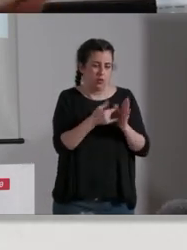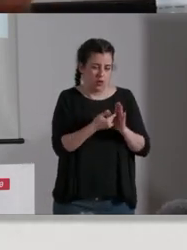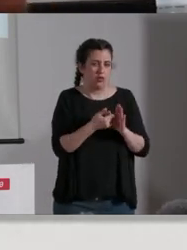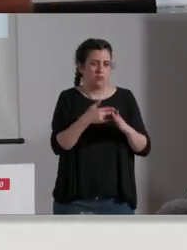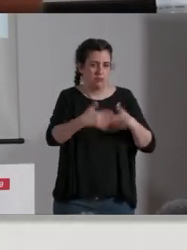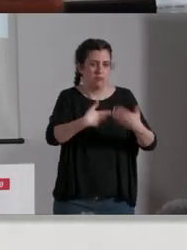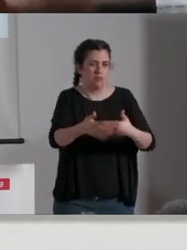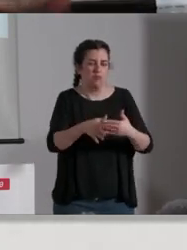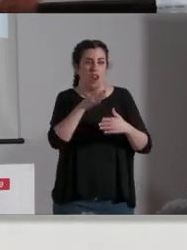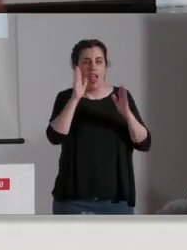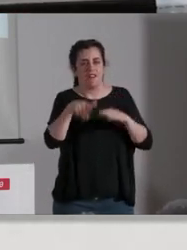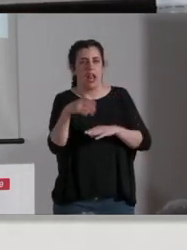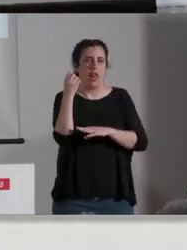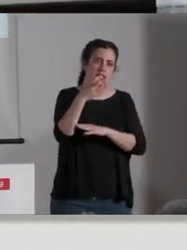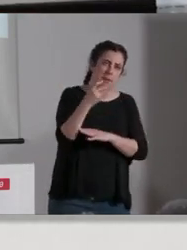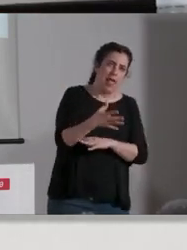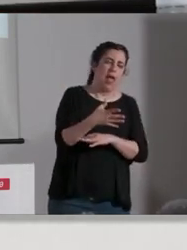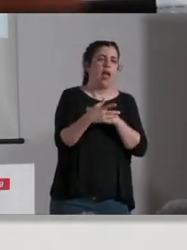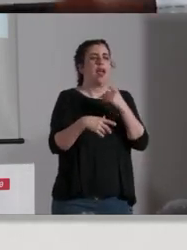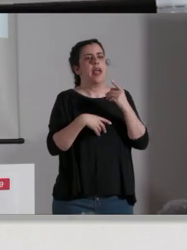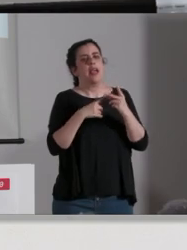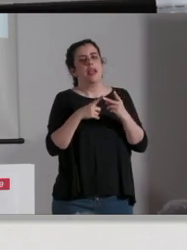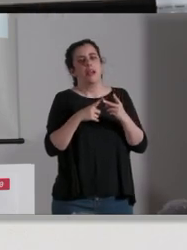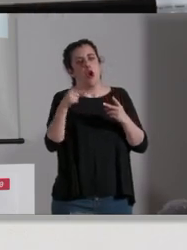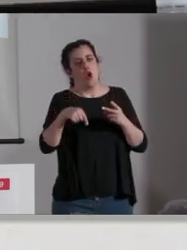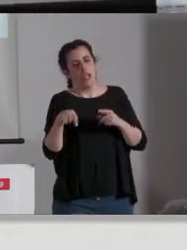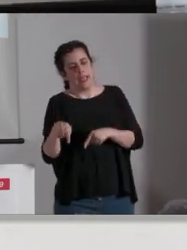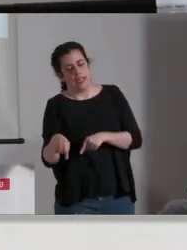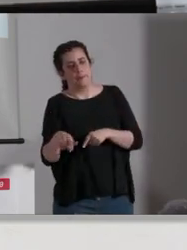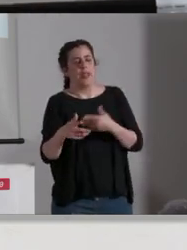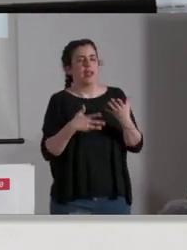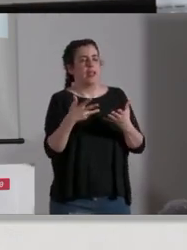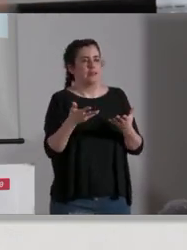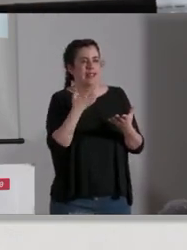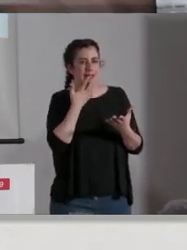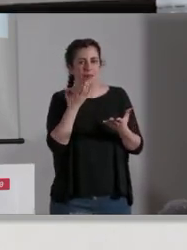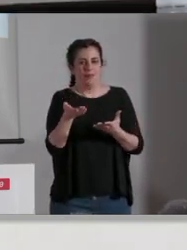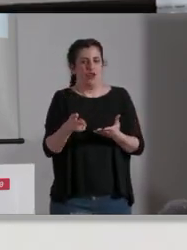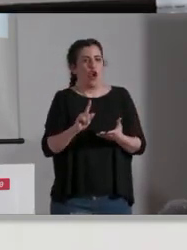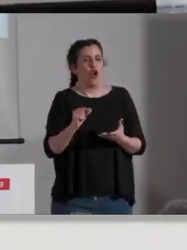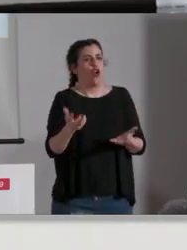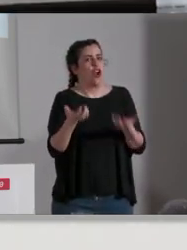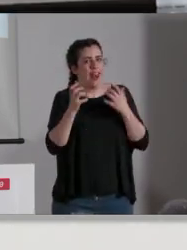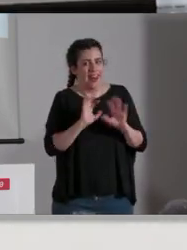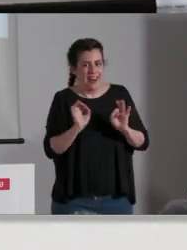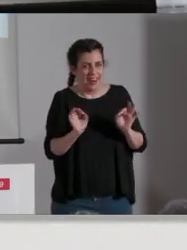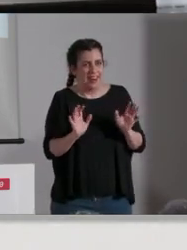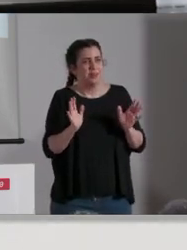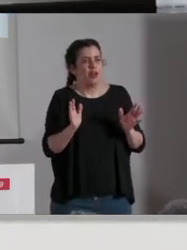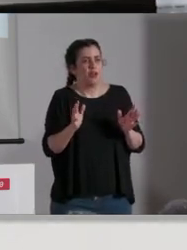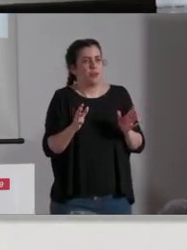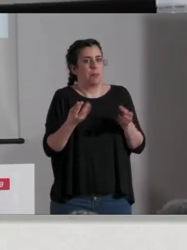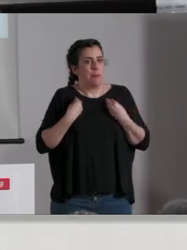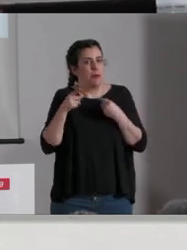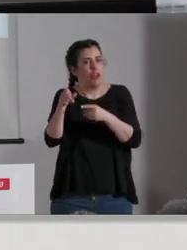porque al final tenemos asambleas, tenemos hoy estamos aquí, no vivimos de ello, vivimos ahí,